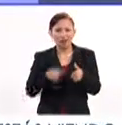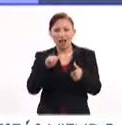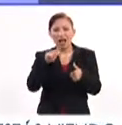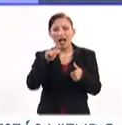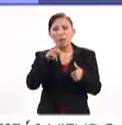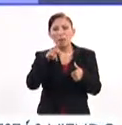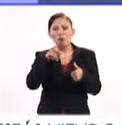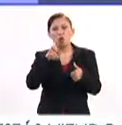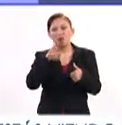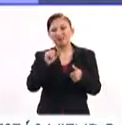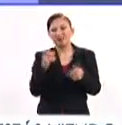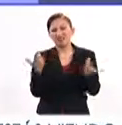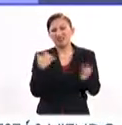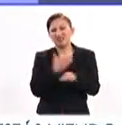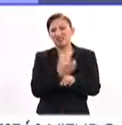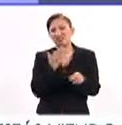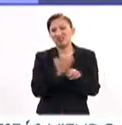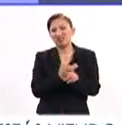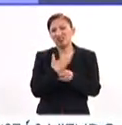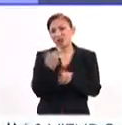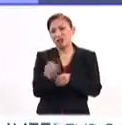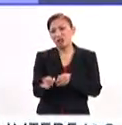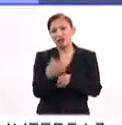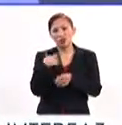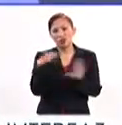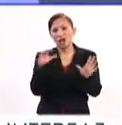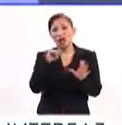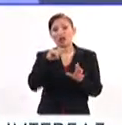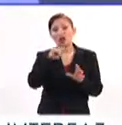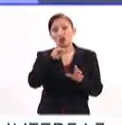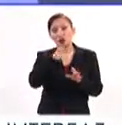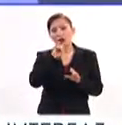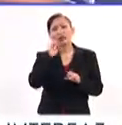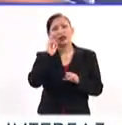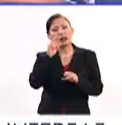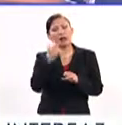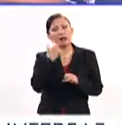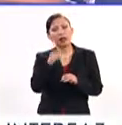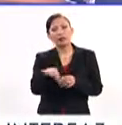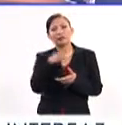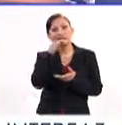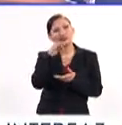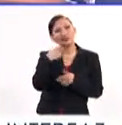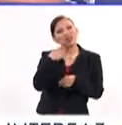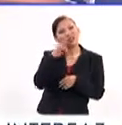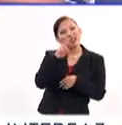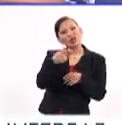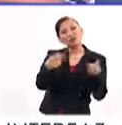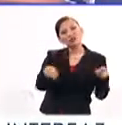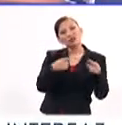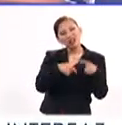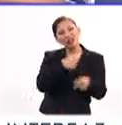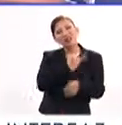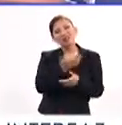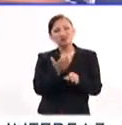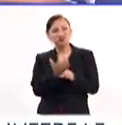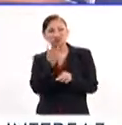albures, ¿no? el circuito Antonio Caso. Intento ver todo, comedia musical, todo eso. A mí me gusta